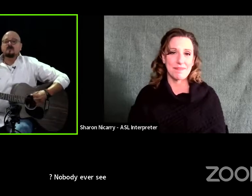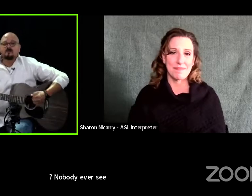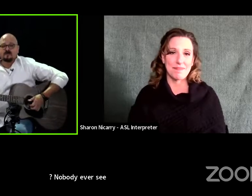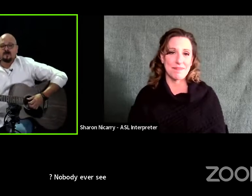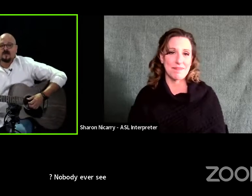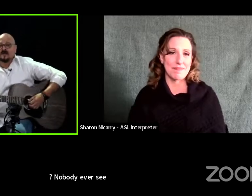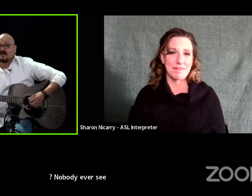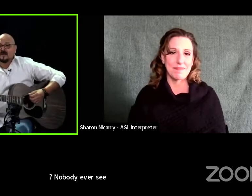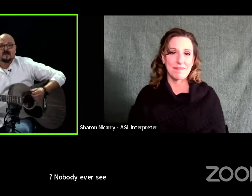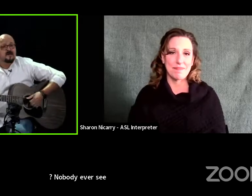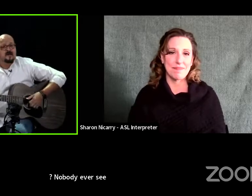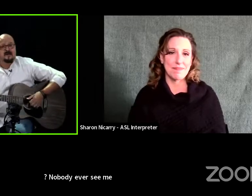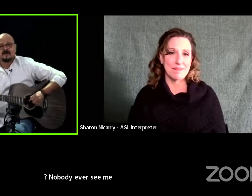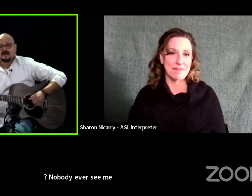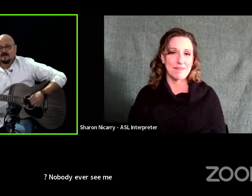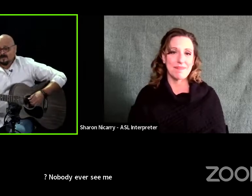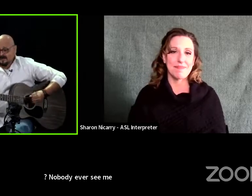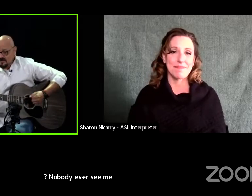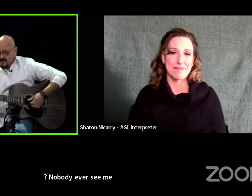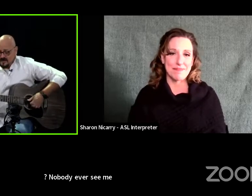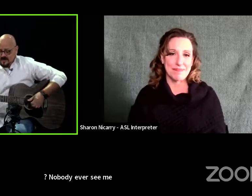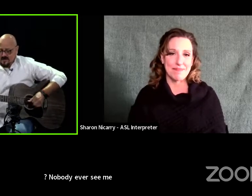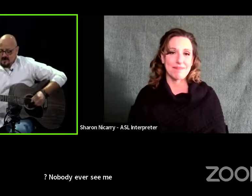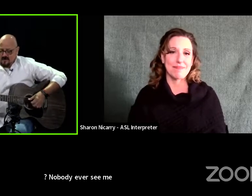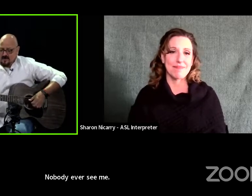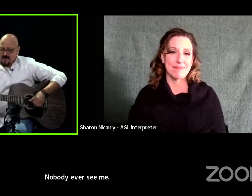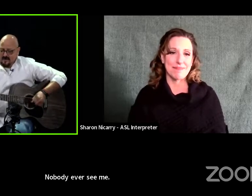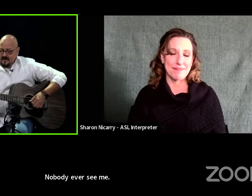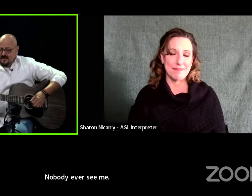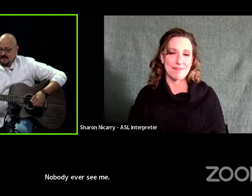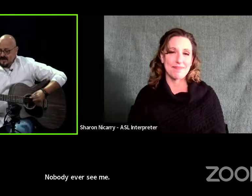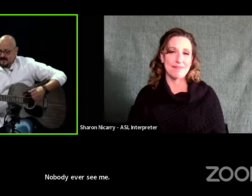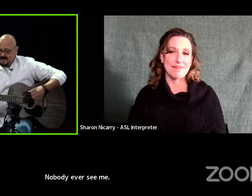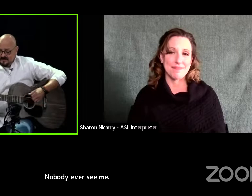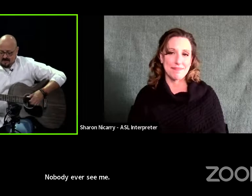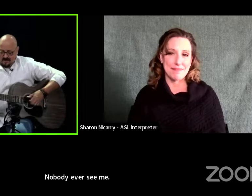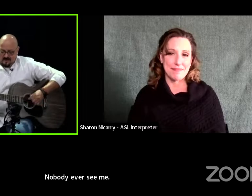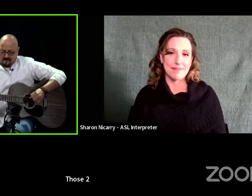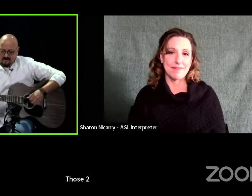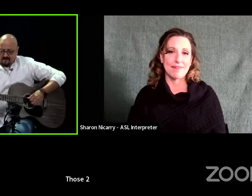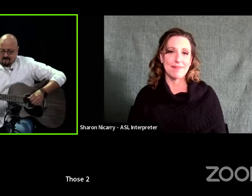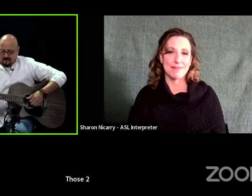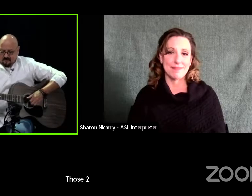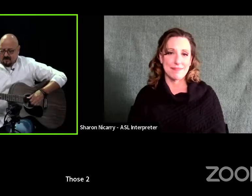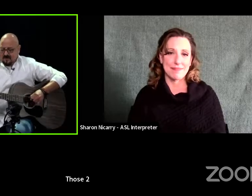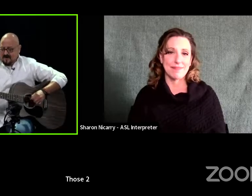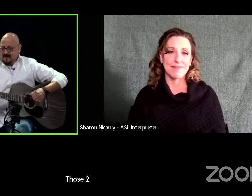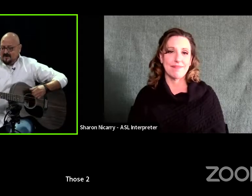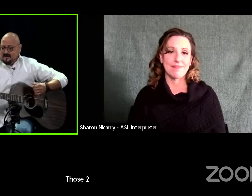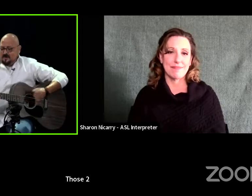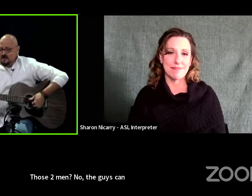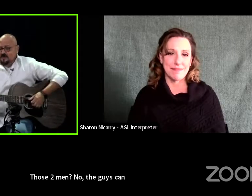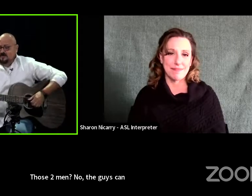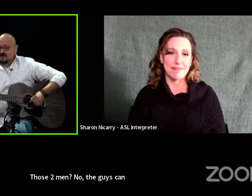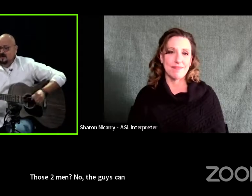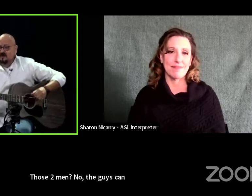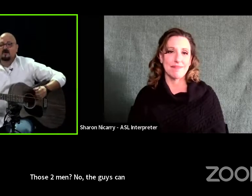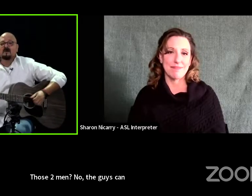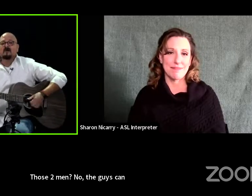todos tus venenos, no digas que no, porque